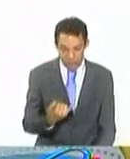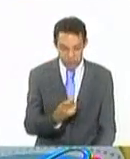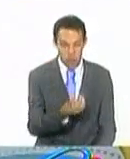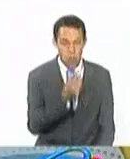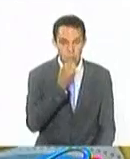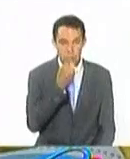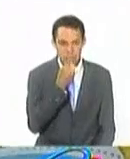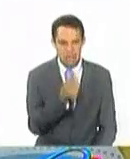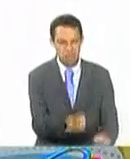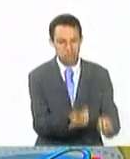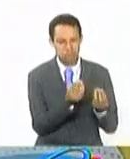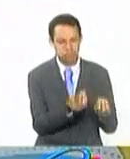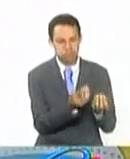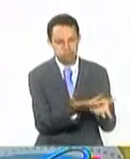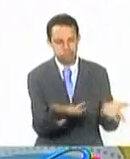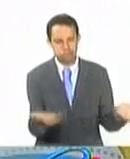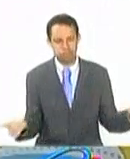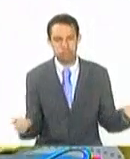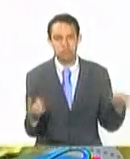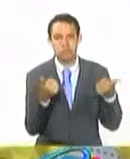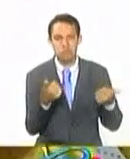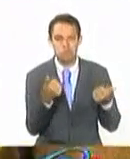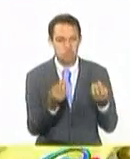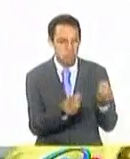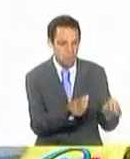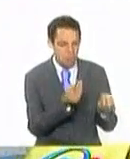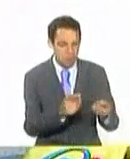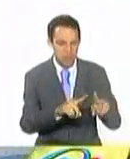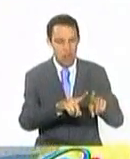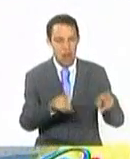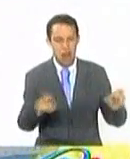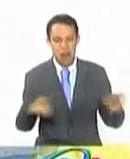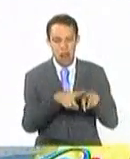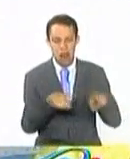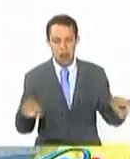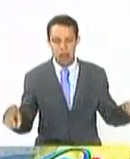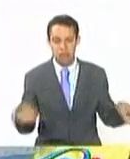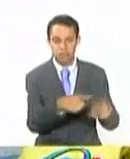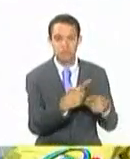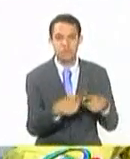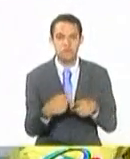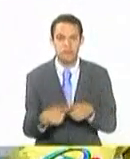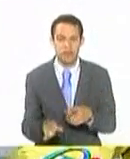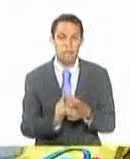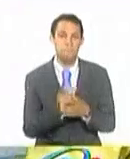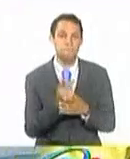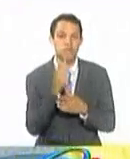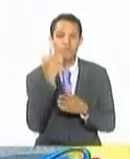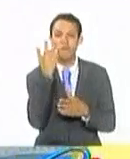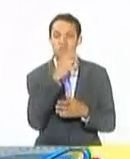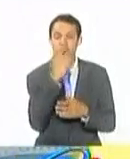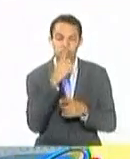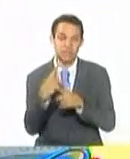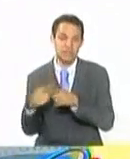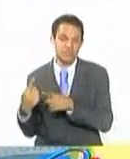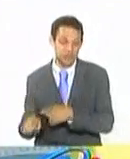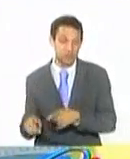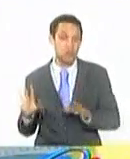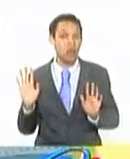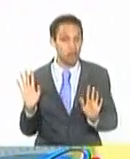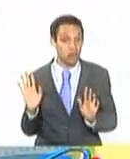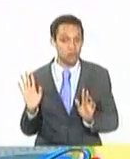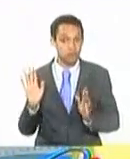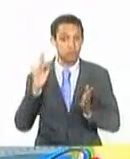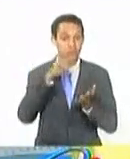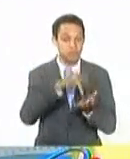andenes con este trópico que tenemos toda la había de alimentos uno diga eso eso es un pecado yo le aconsejo que vaya a la unidad